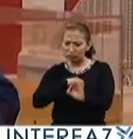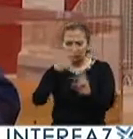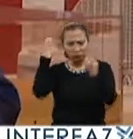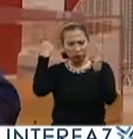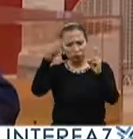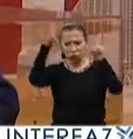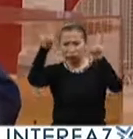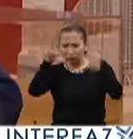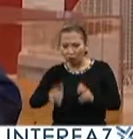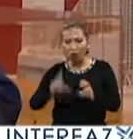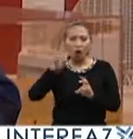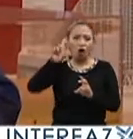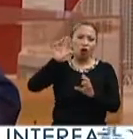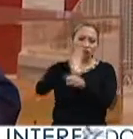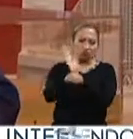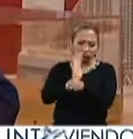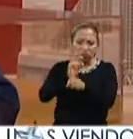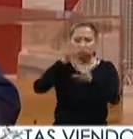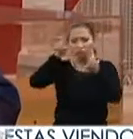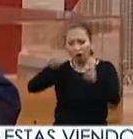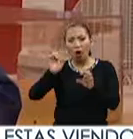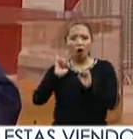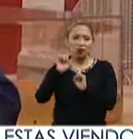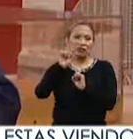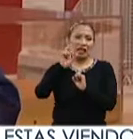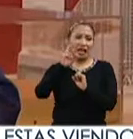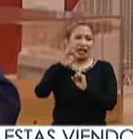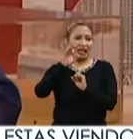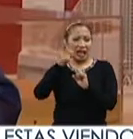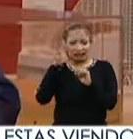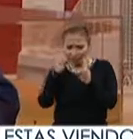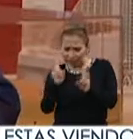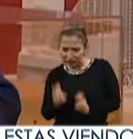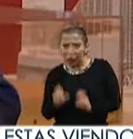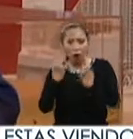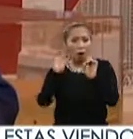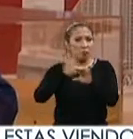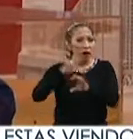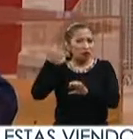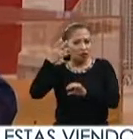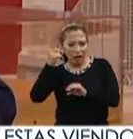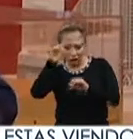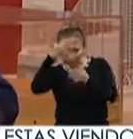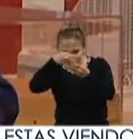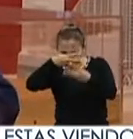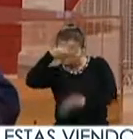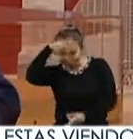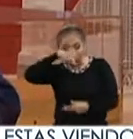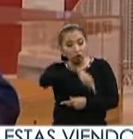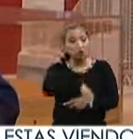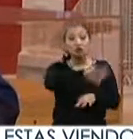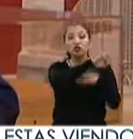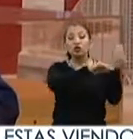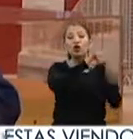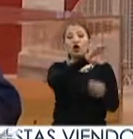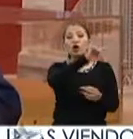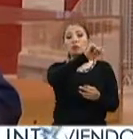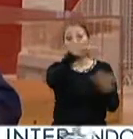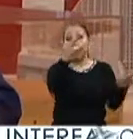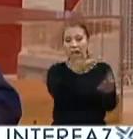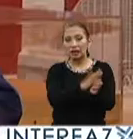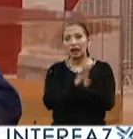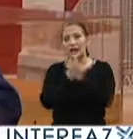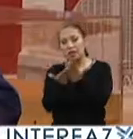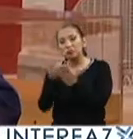recomendamos documentales o te recomendamos series o más conferencias, todo producido por el Colegio Nacional,